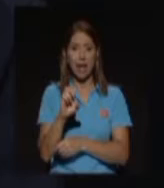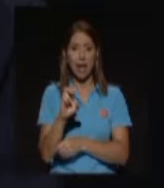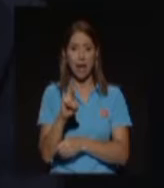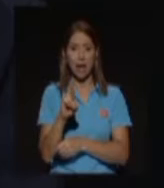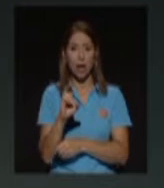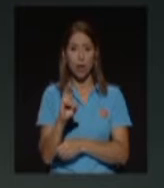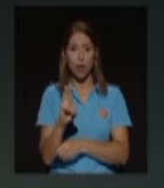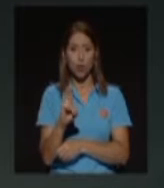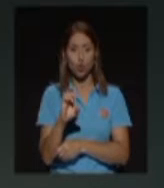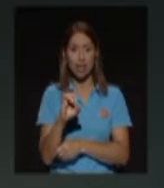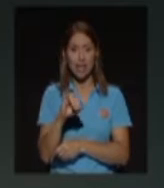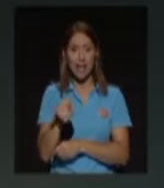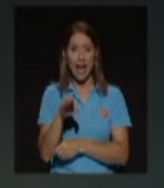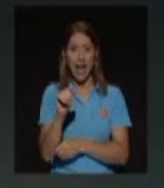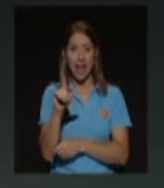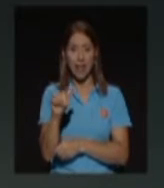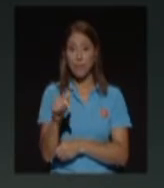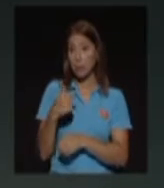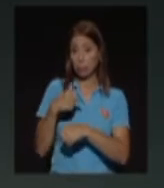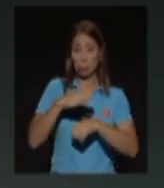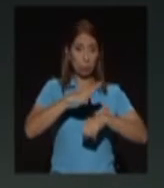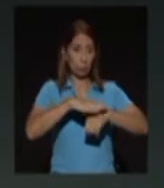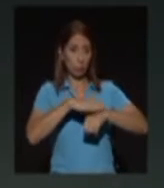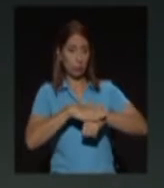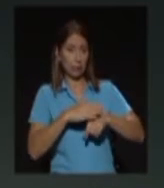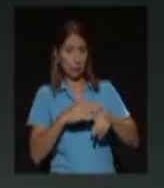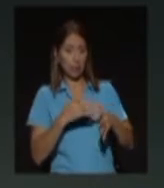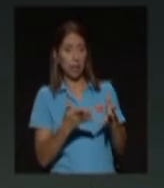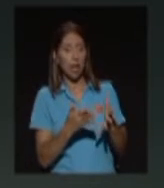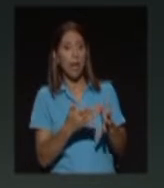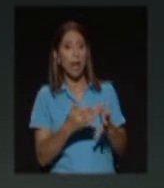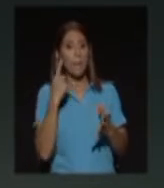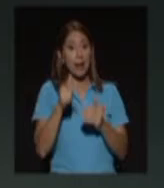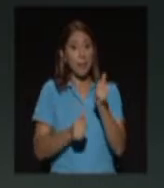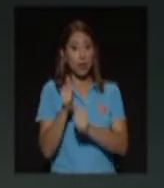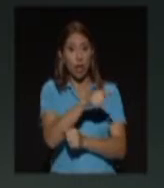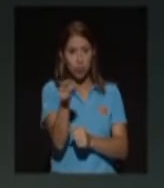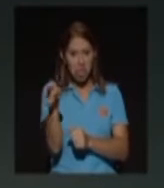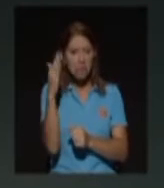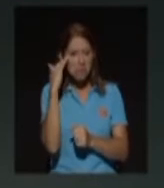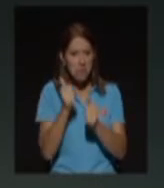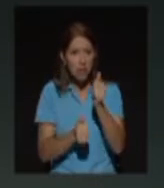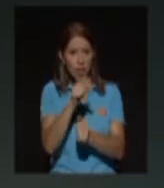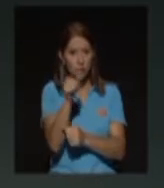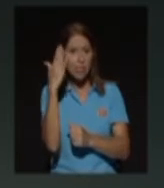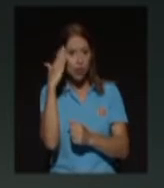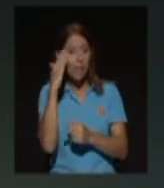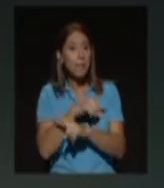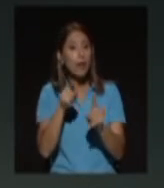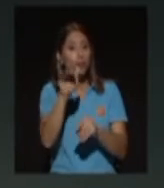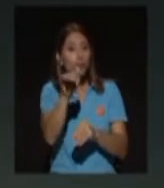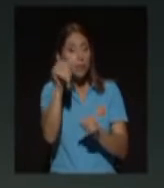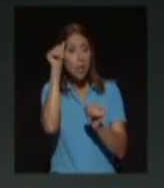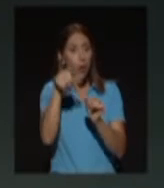interrumpirlo, Federico. Para las amigas y amigos, la mayor parte estoy seguro que lo sabe, pero recordar que un día